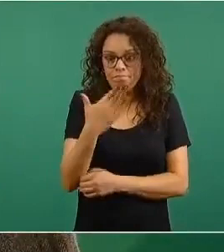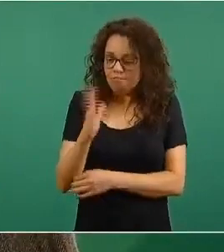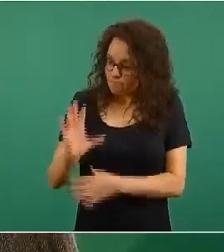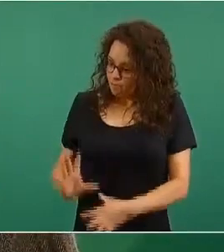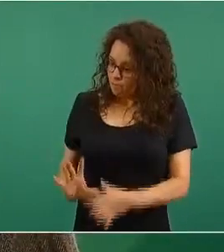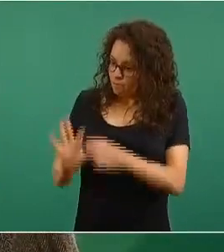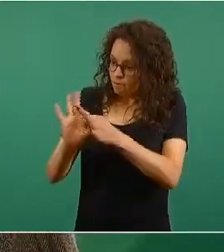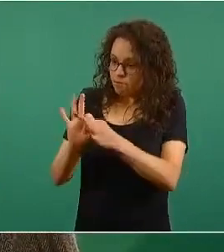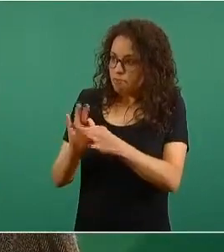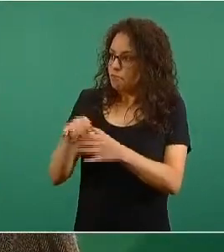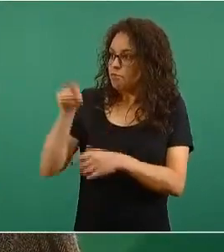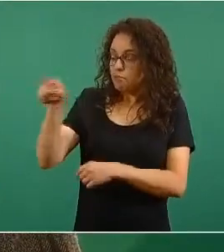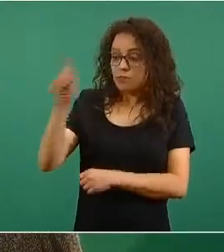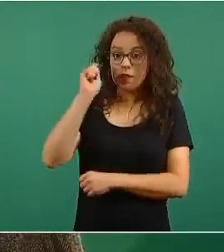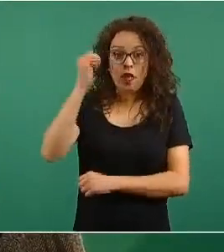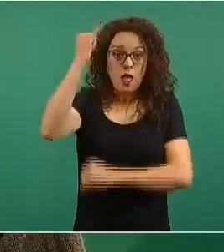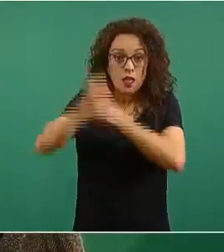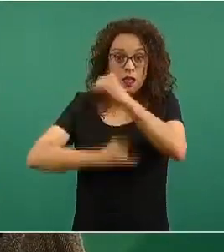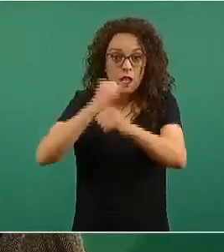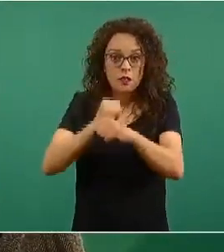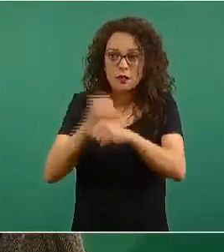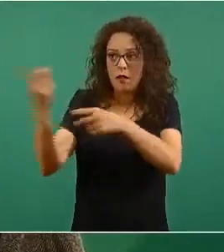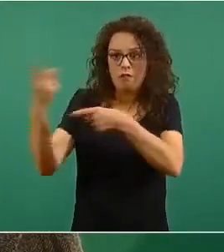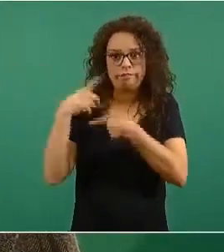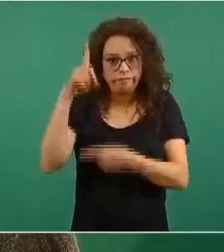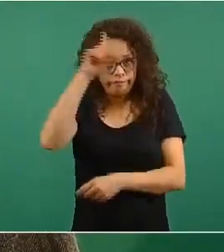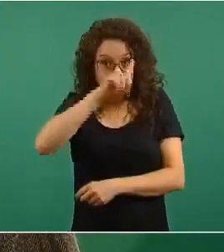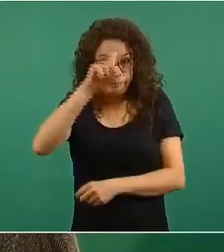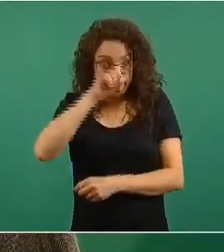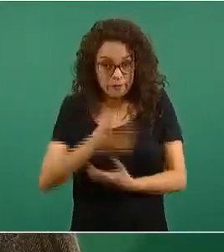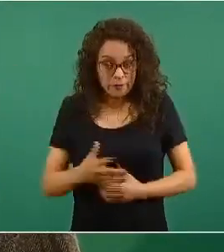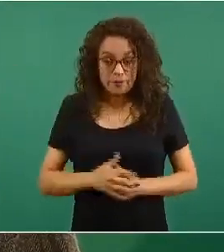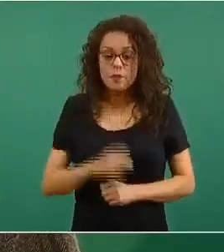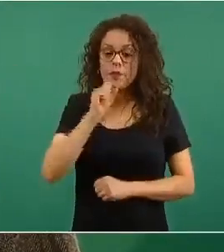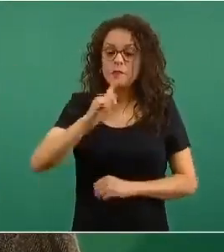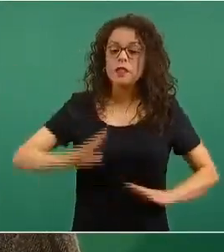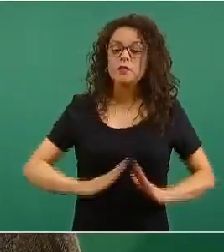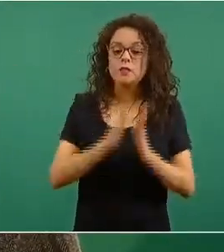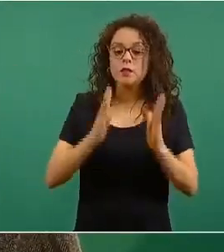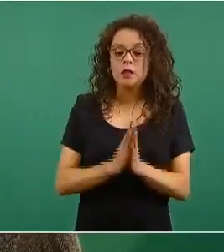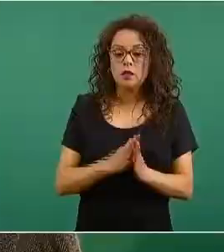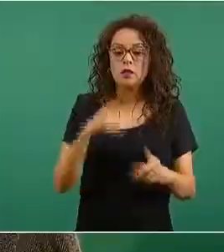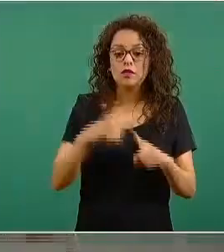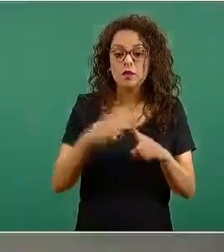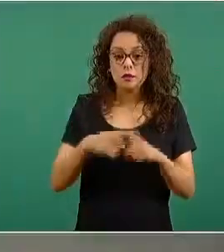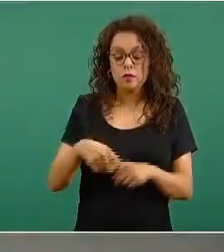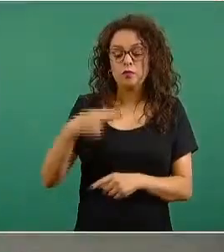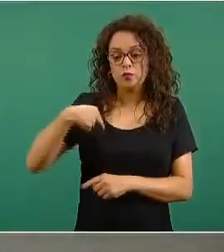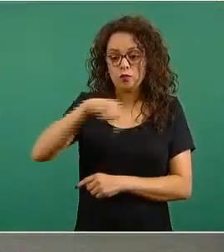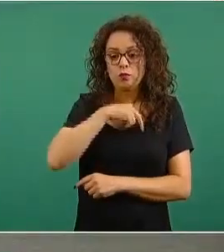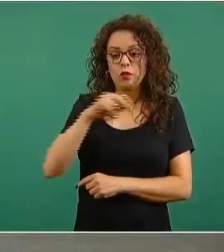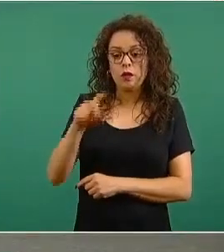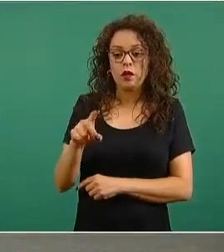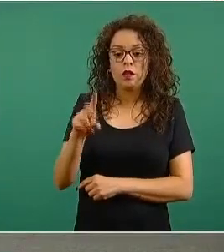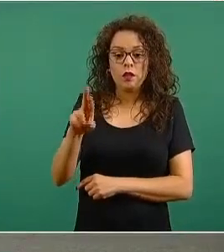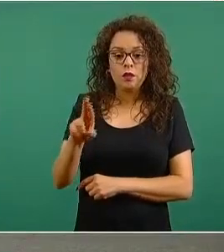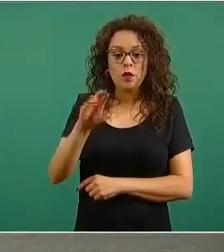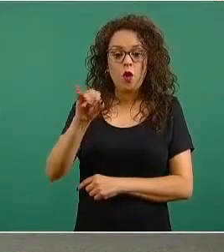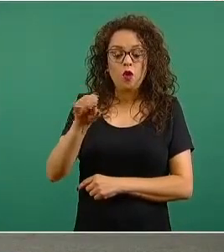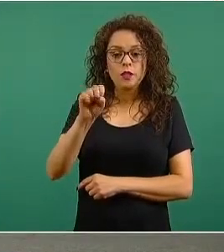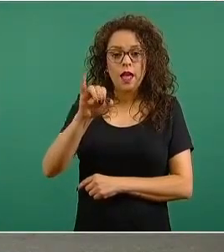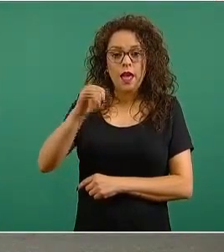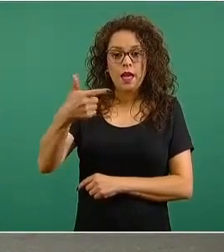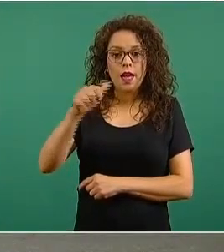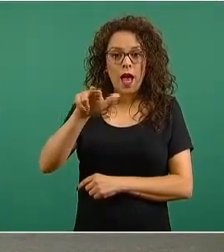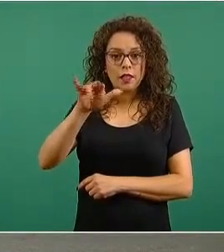las recomendaciones internacionales. Participa también nuestro propio doctor José Ignacio Santos Preciado, quien